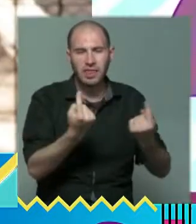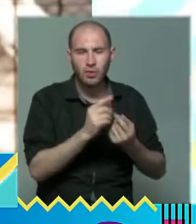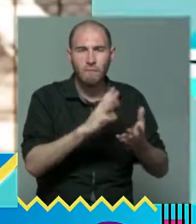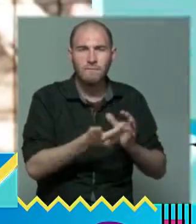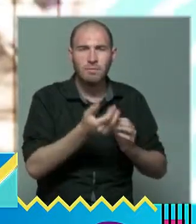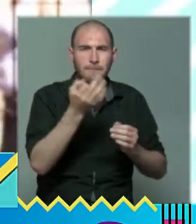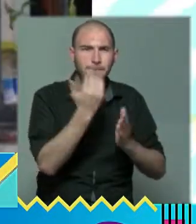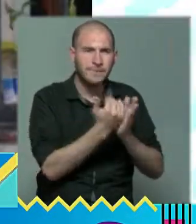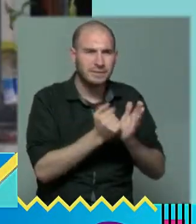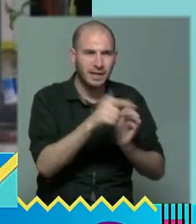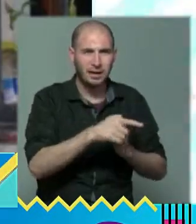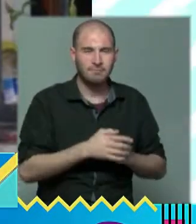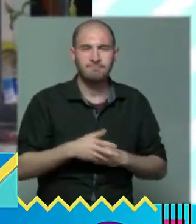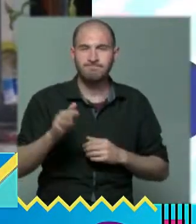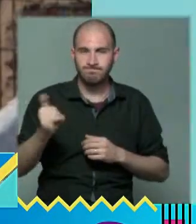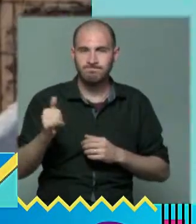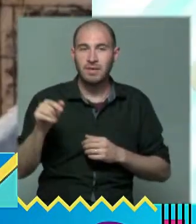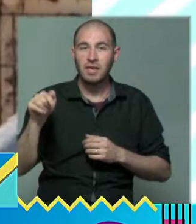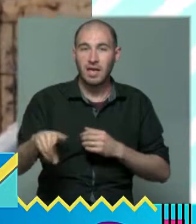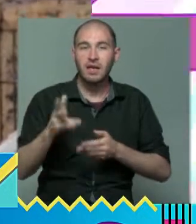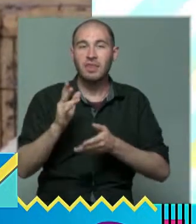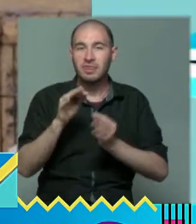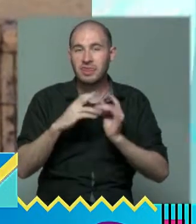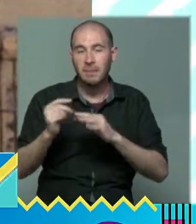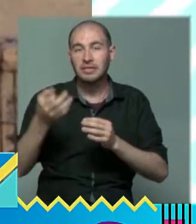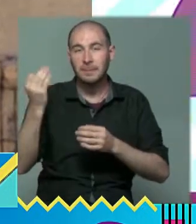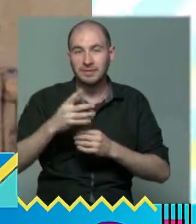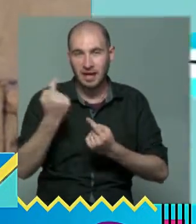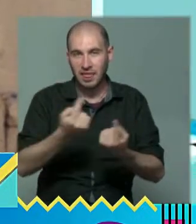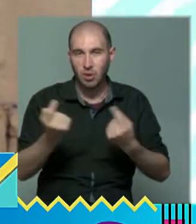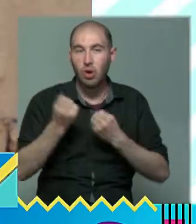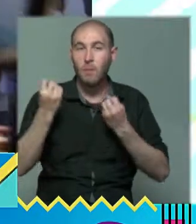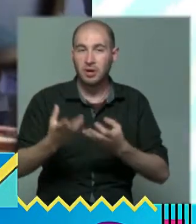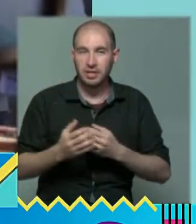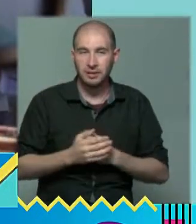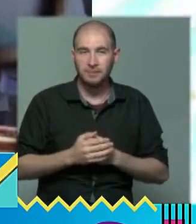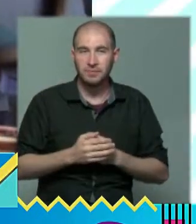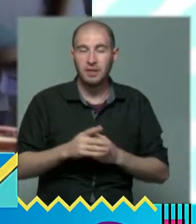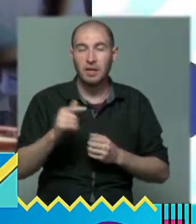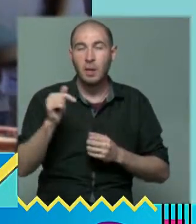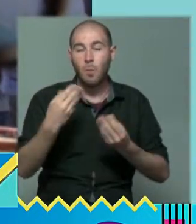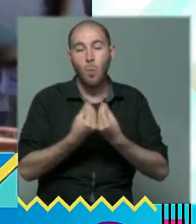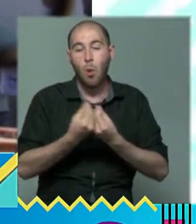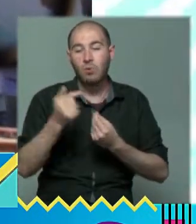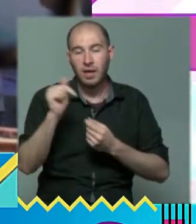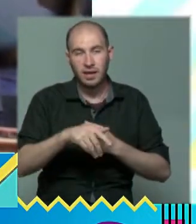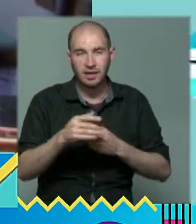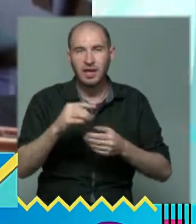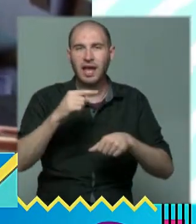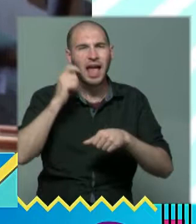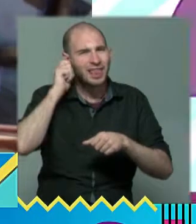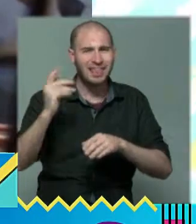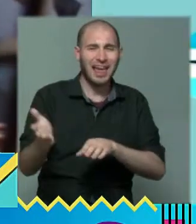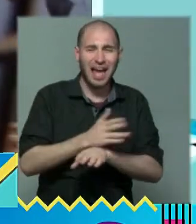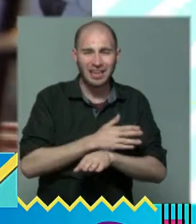forma particular? Sí, ellos reciben un tratamiento personalizado porque se considera muchos de ellos, sobre todo en las edades tan